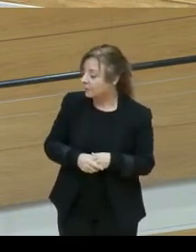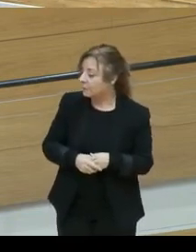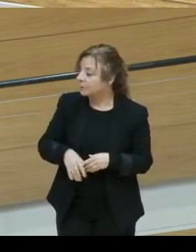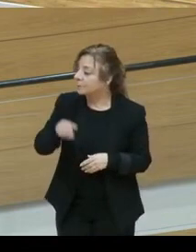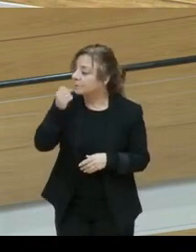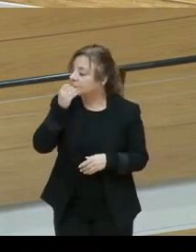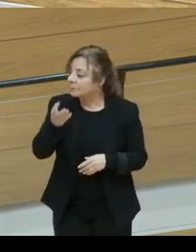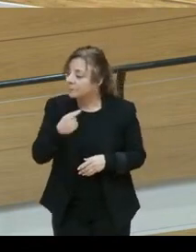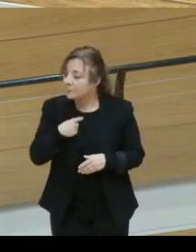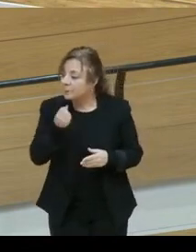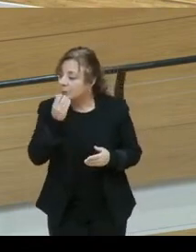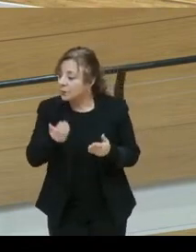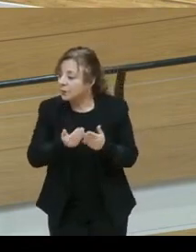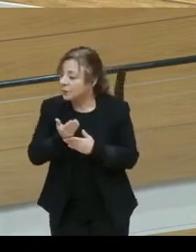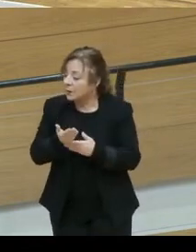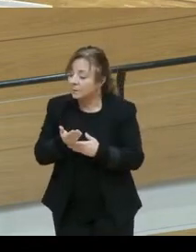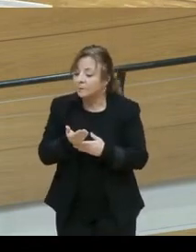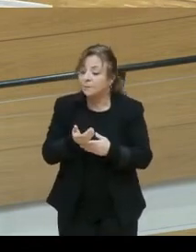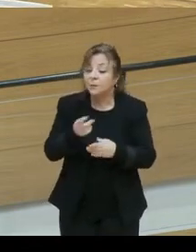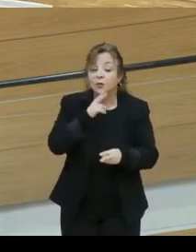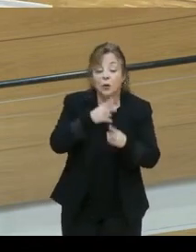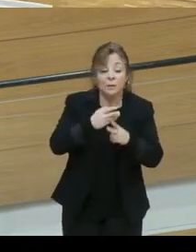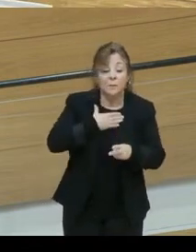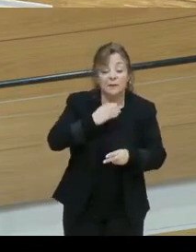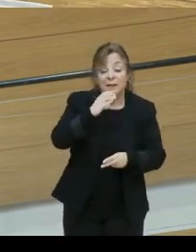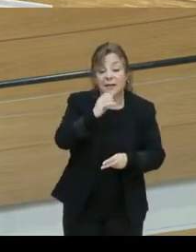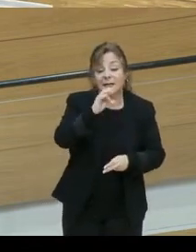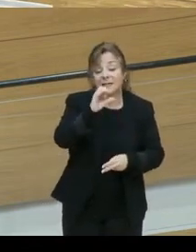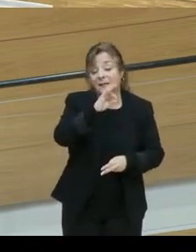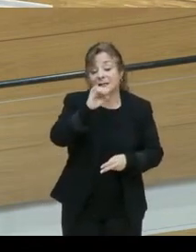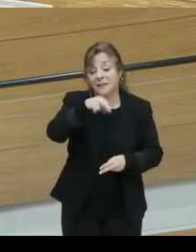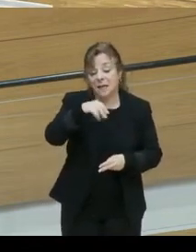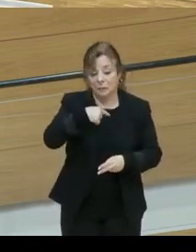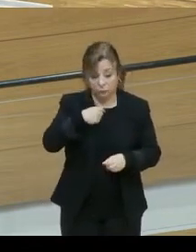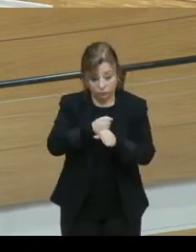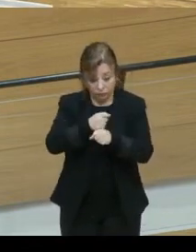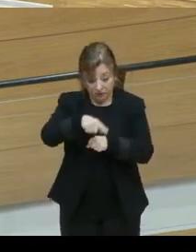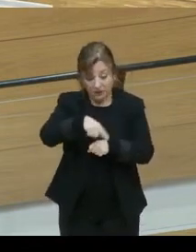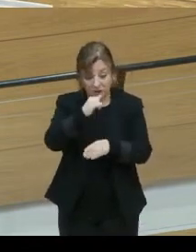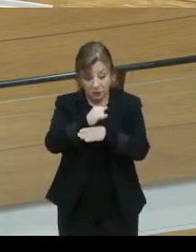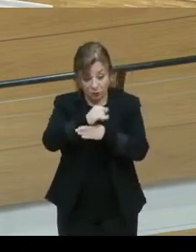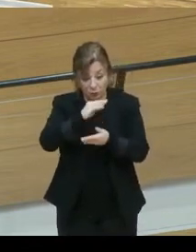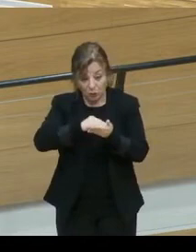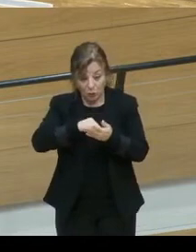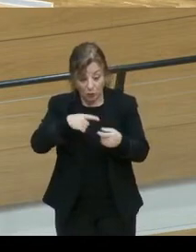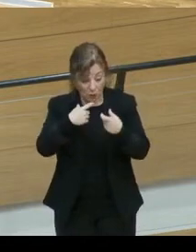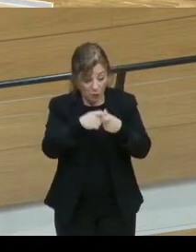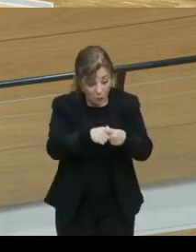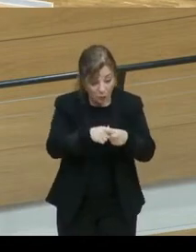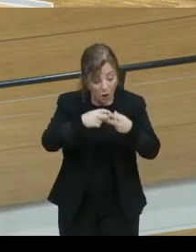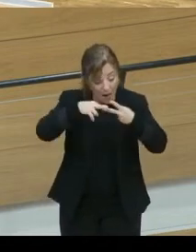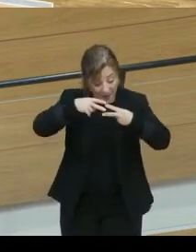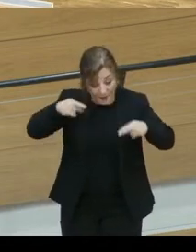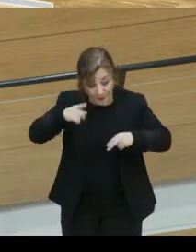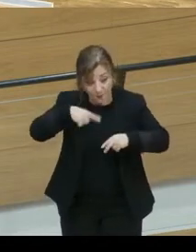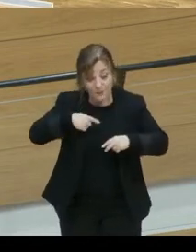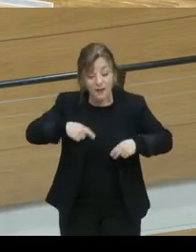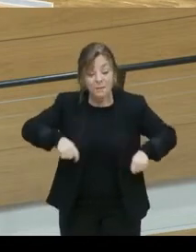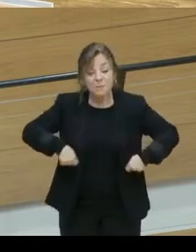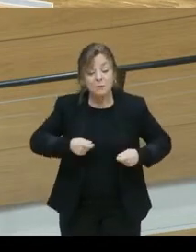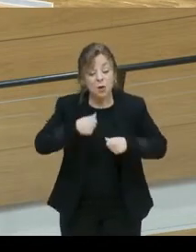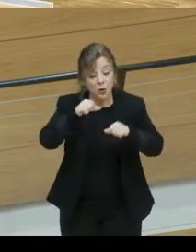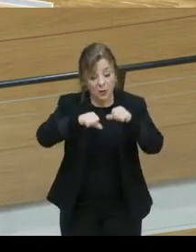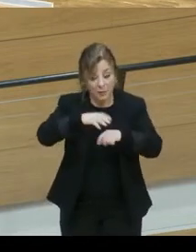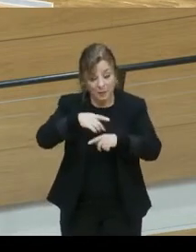Bueno, pues buenos días. Como bien han dicho, mi nombre es Cristina y trabajo aquí en el Instituto de la Grasa, en el grupo de Genética y Bioquímica de lípidos de